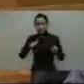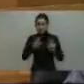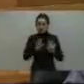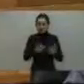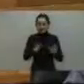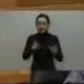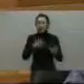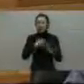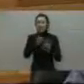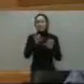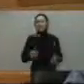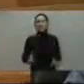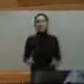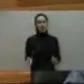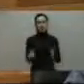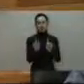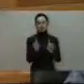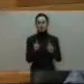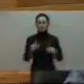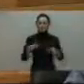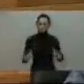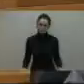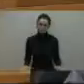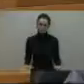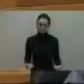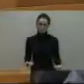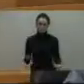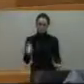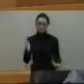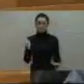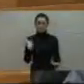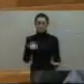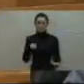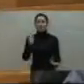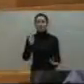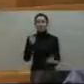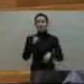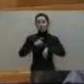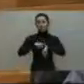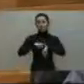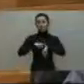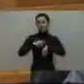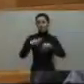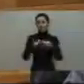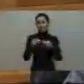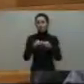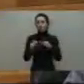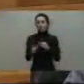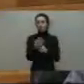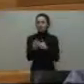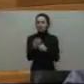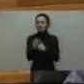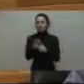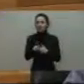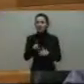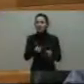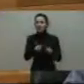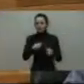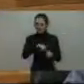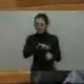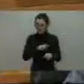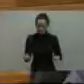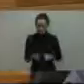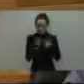como no es mi estilo, pues, por lo tanto, ya no tengo más que utilizar el tiempo, porque nosotros también recibimos cartas, la Nueva España también publica